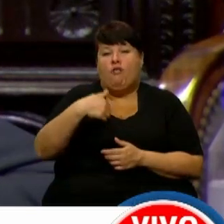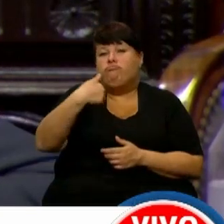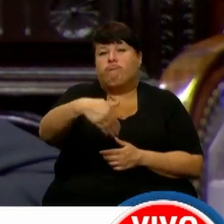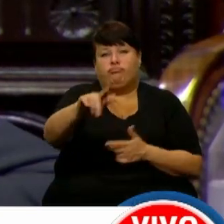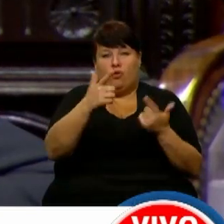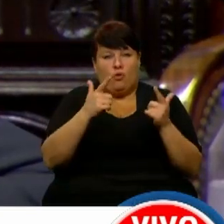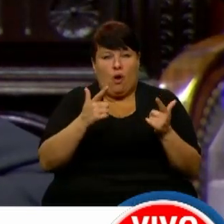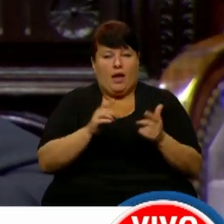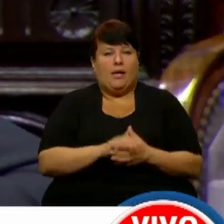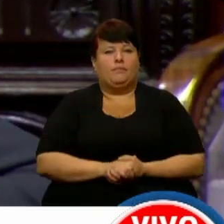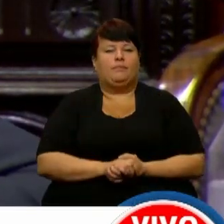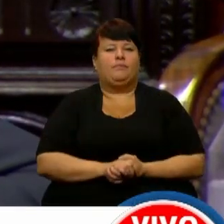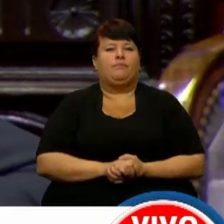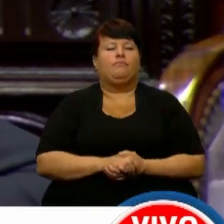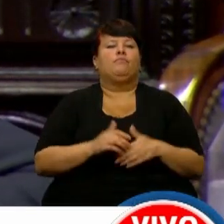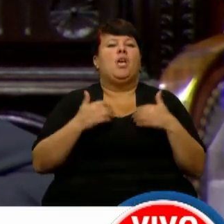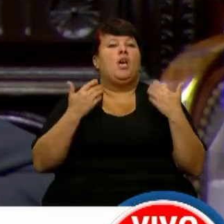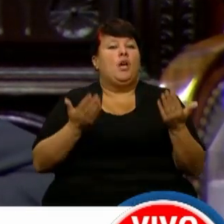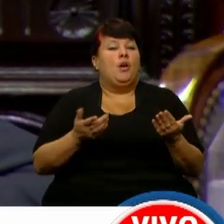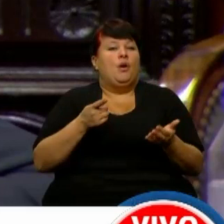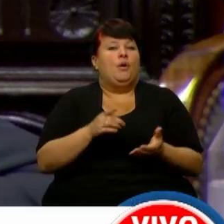delante. Y